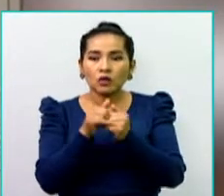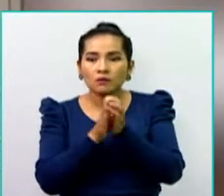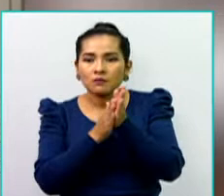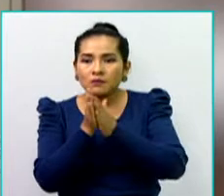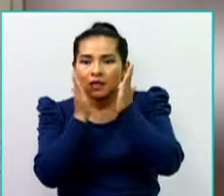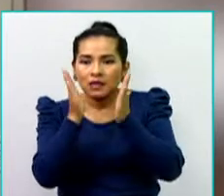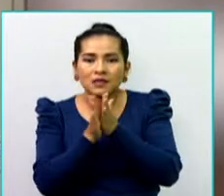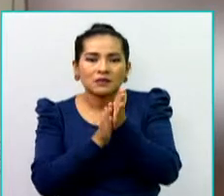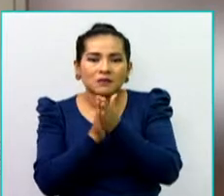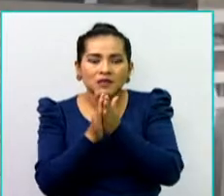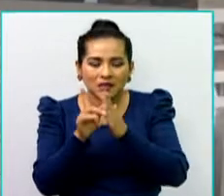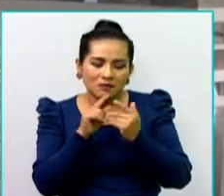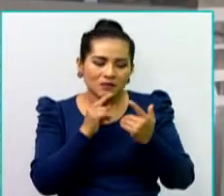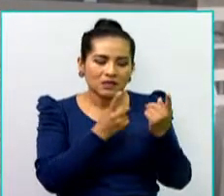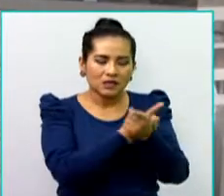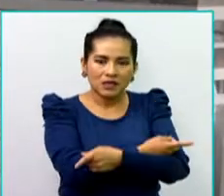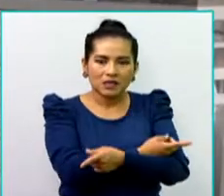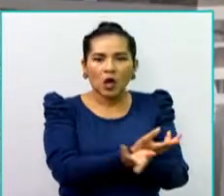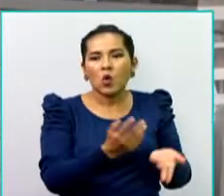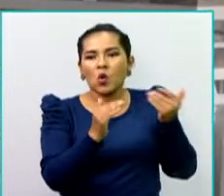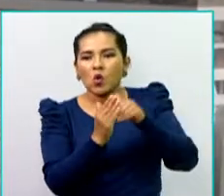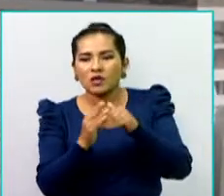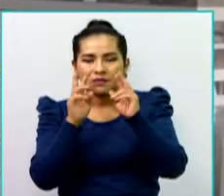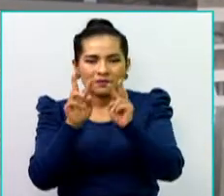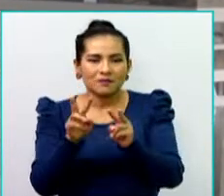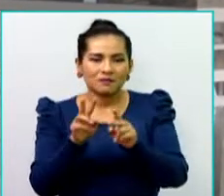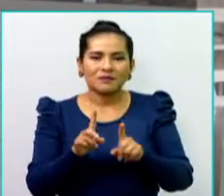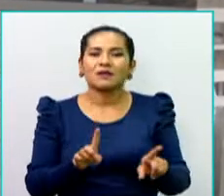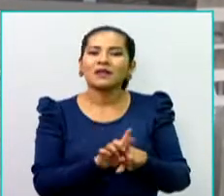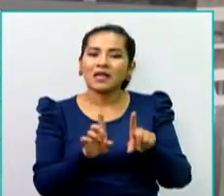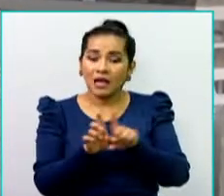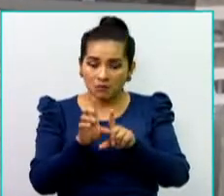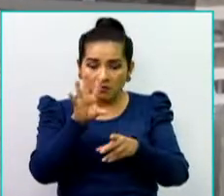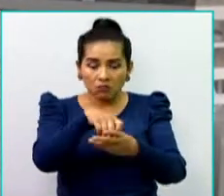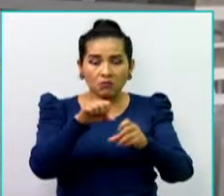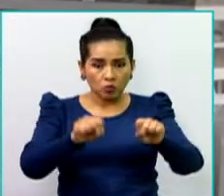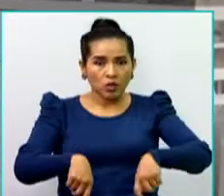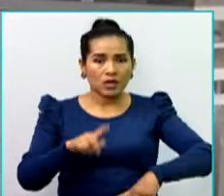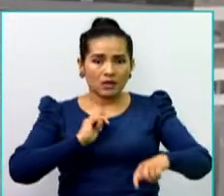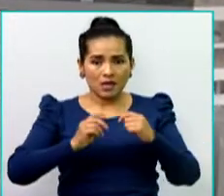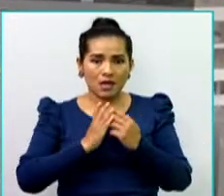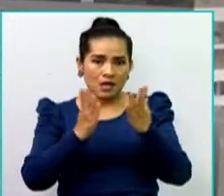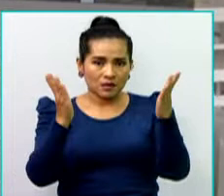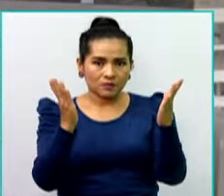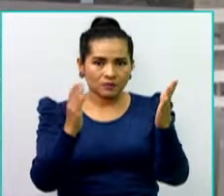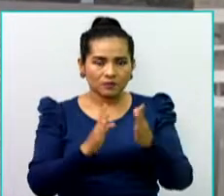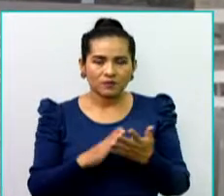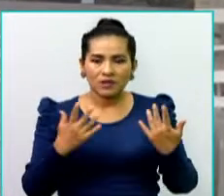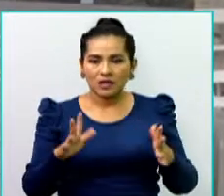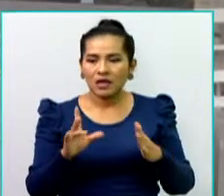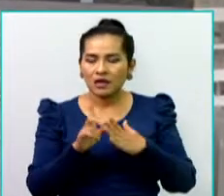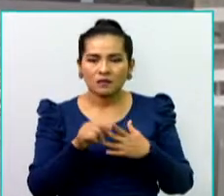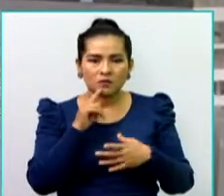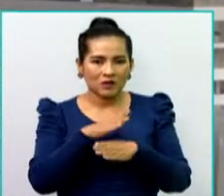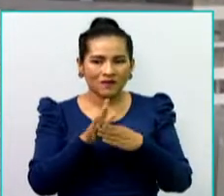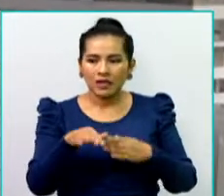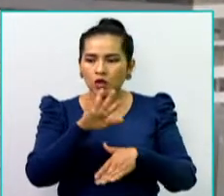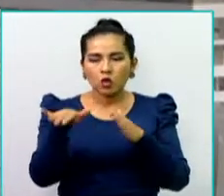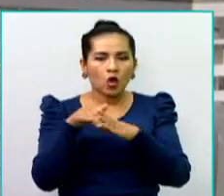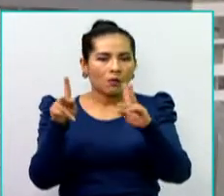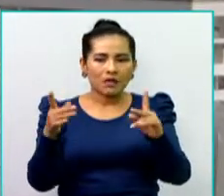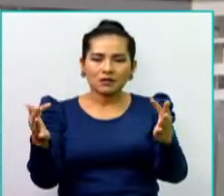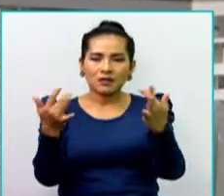y seguir al siguiente momento, ¿no? Esto se comprobó el otro día en el municipal. Entonces fue una risotada general,